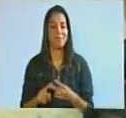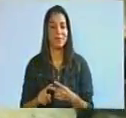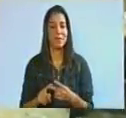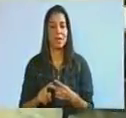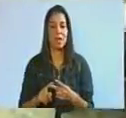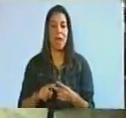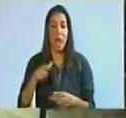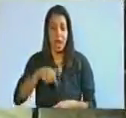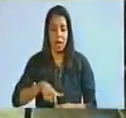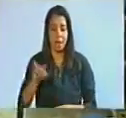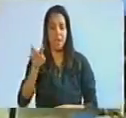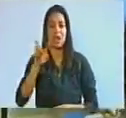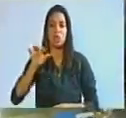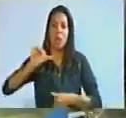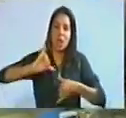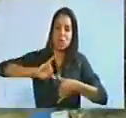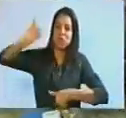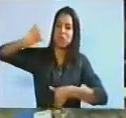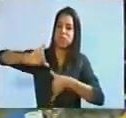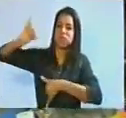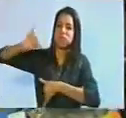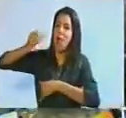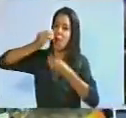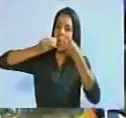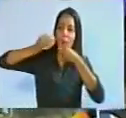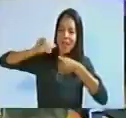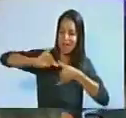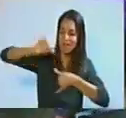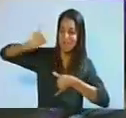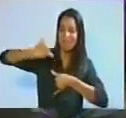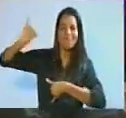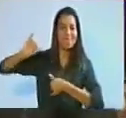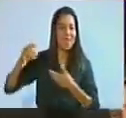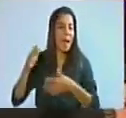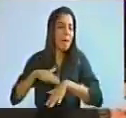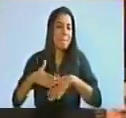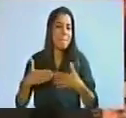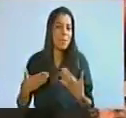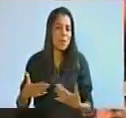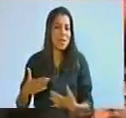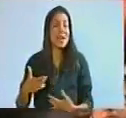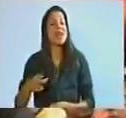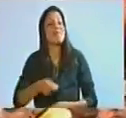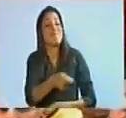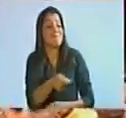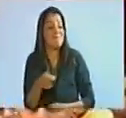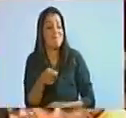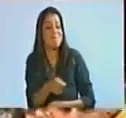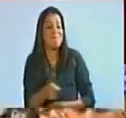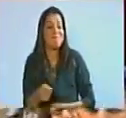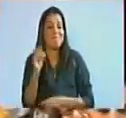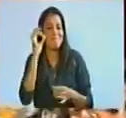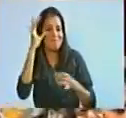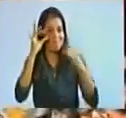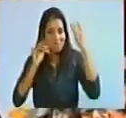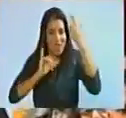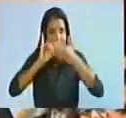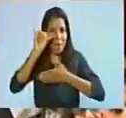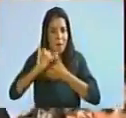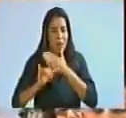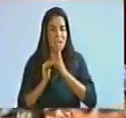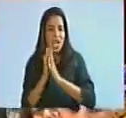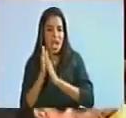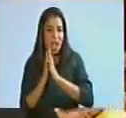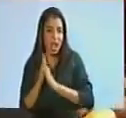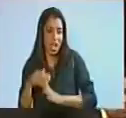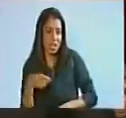inflación inducida a través de distintos mecanismos que no tienen nada que ver con las condiciones